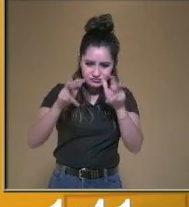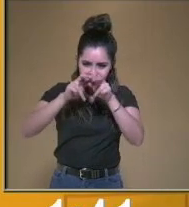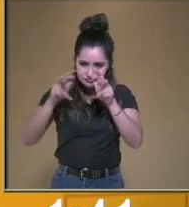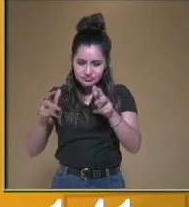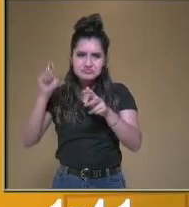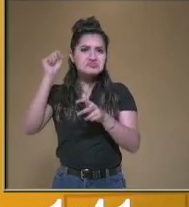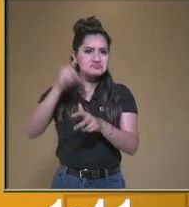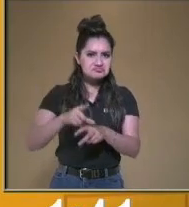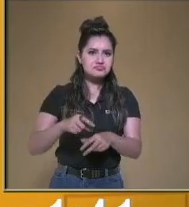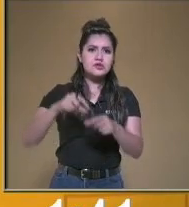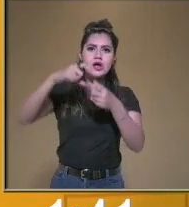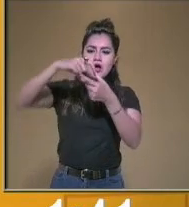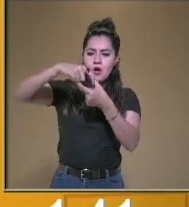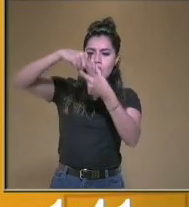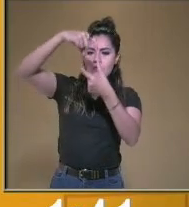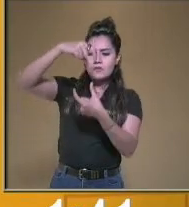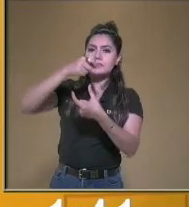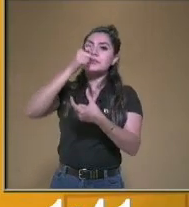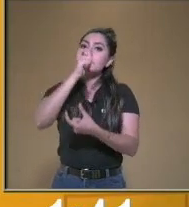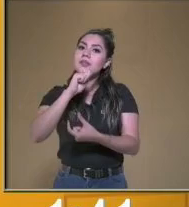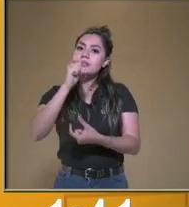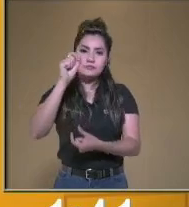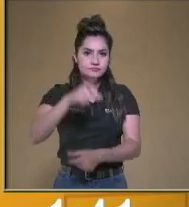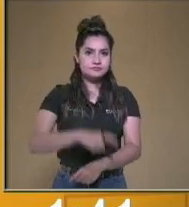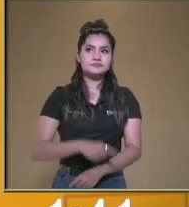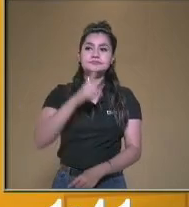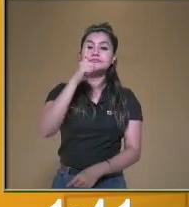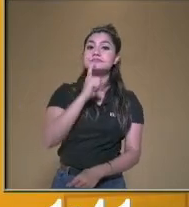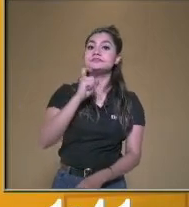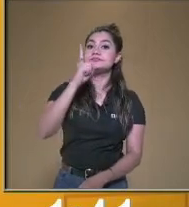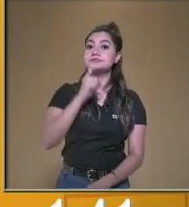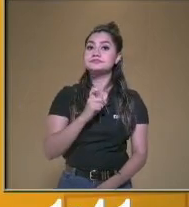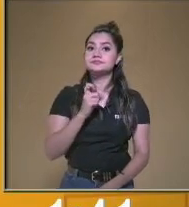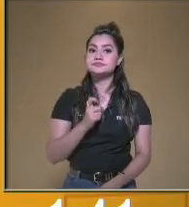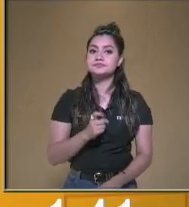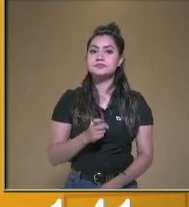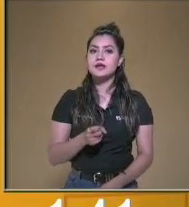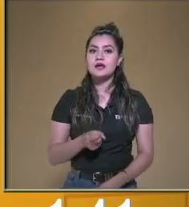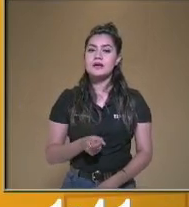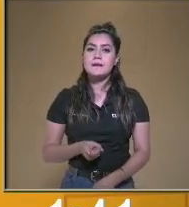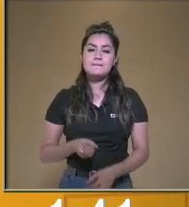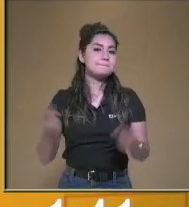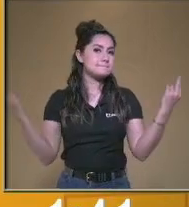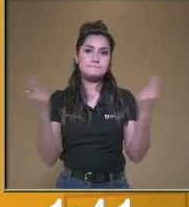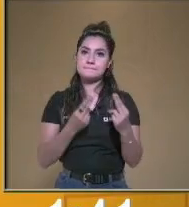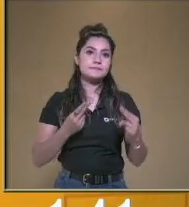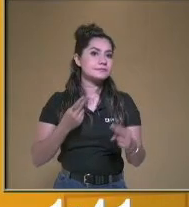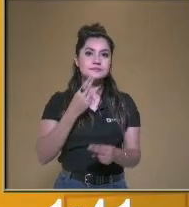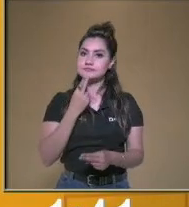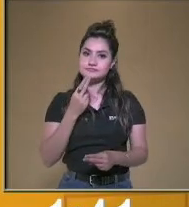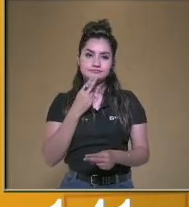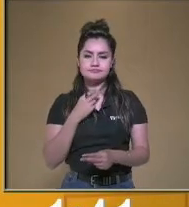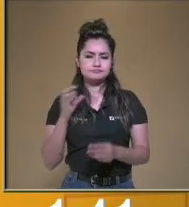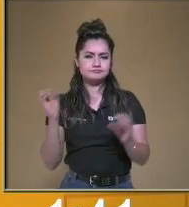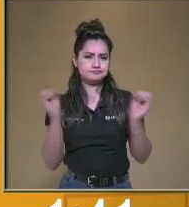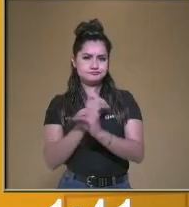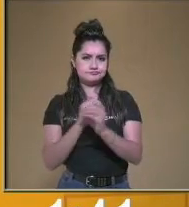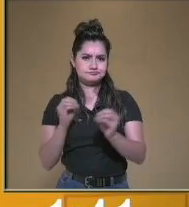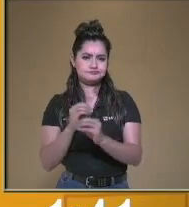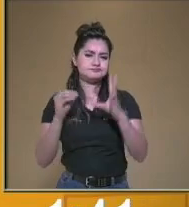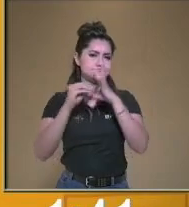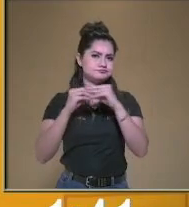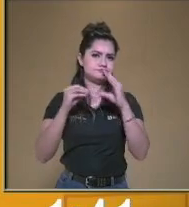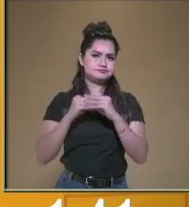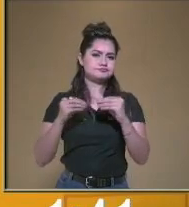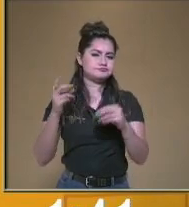que se hacen paletas, pónganle ahí con tantita agua, no necesita nada de azúcar, con la misma azúcar de la fruta, los congelan, se los dan a sus